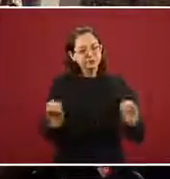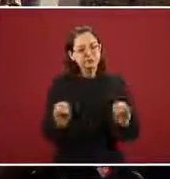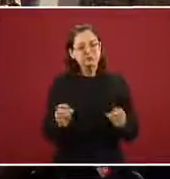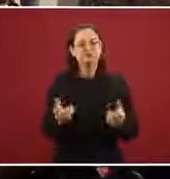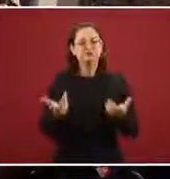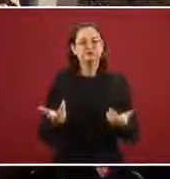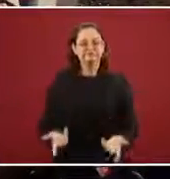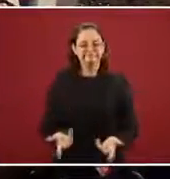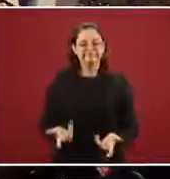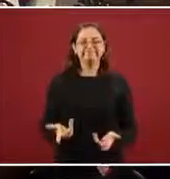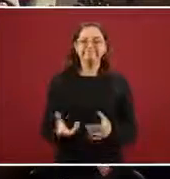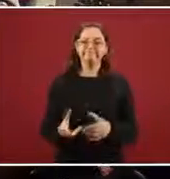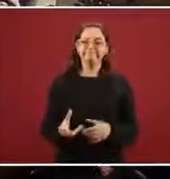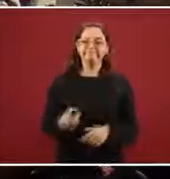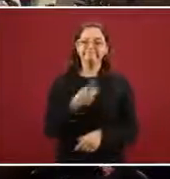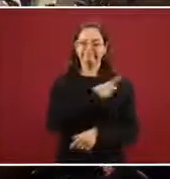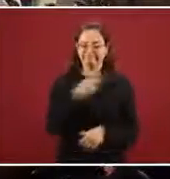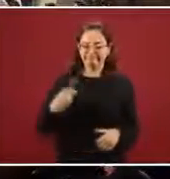Decidimos